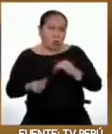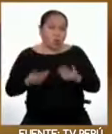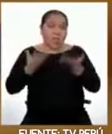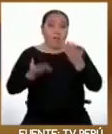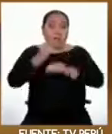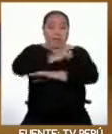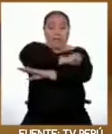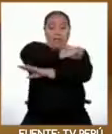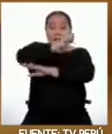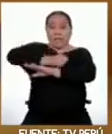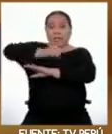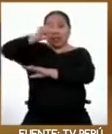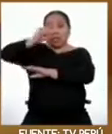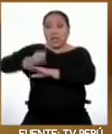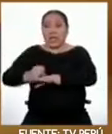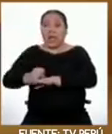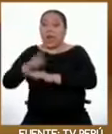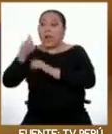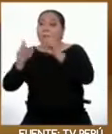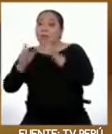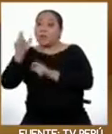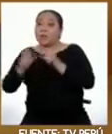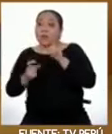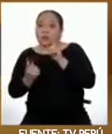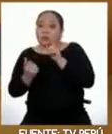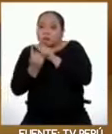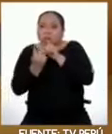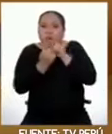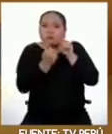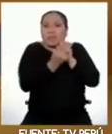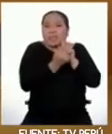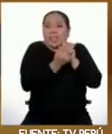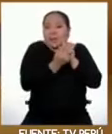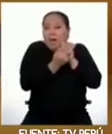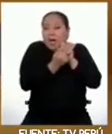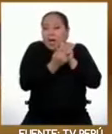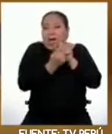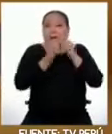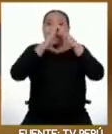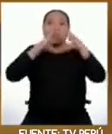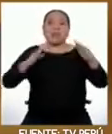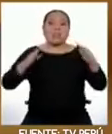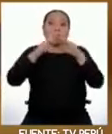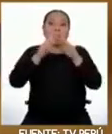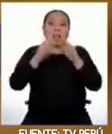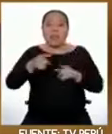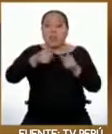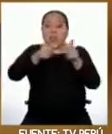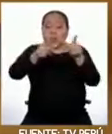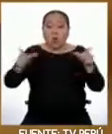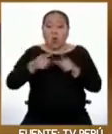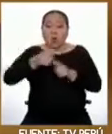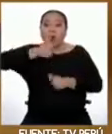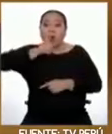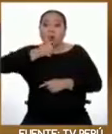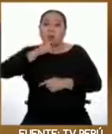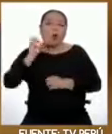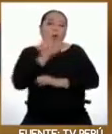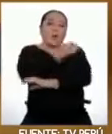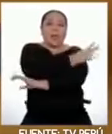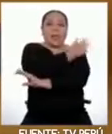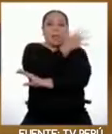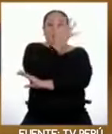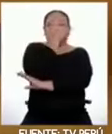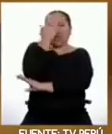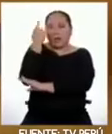Tal vez en la sierra, las personas sean más cercanas a las montañas y lagunas. En la selva, puedes imaginar